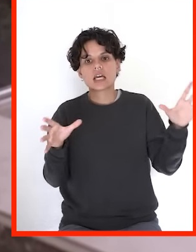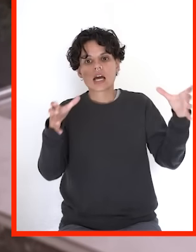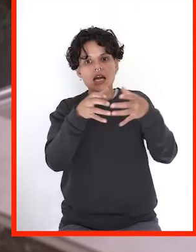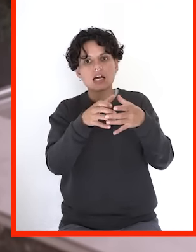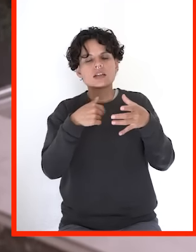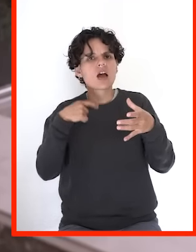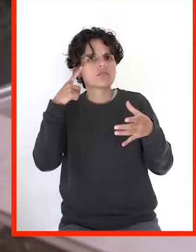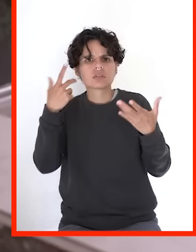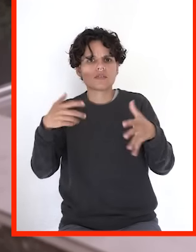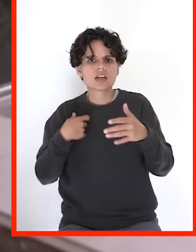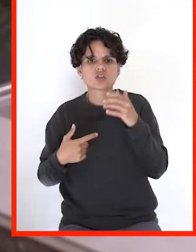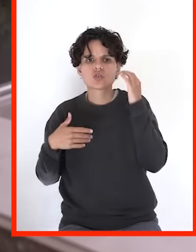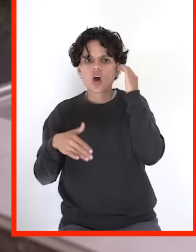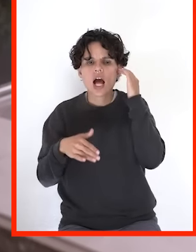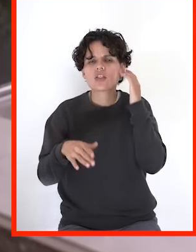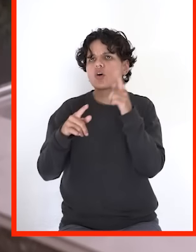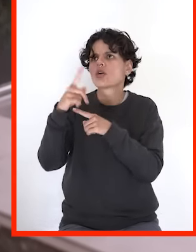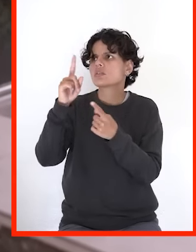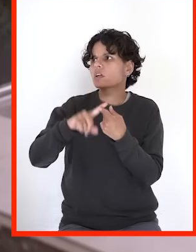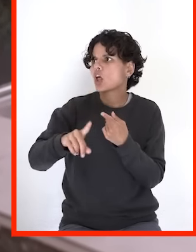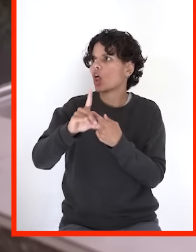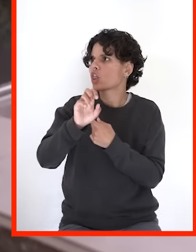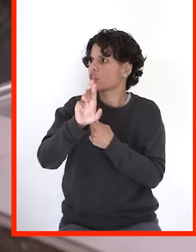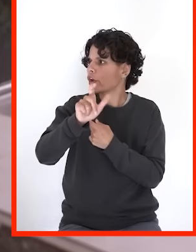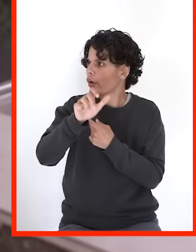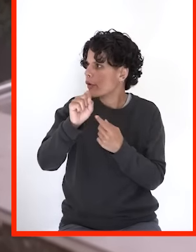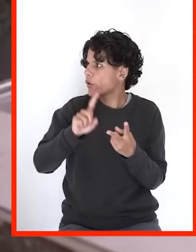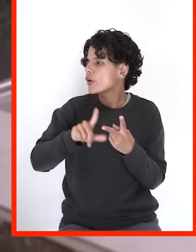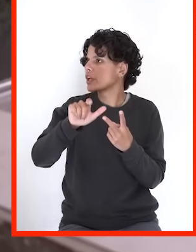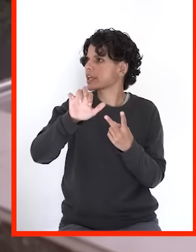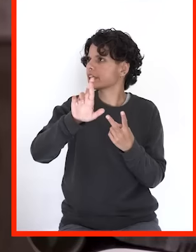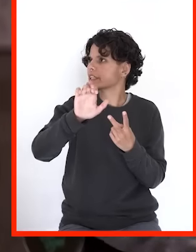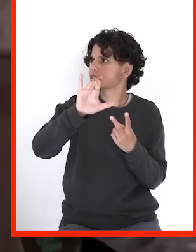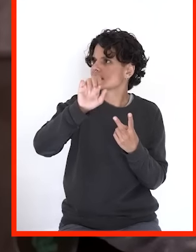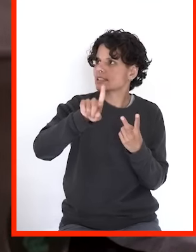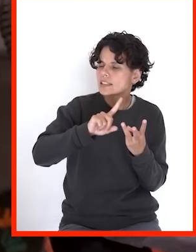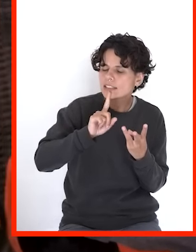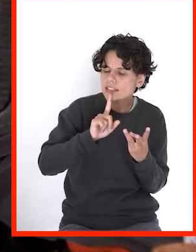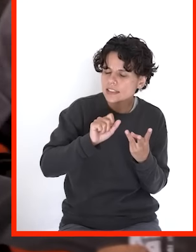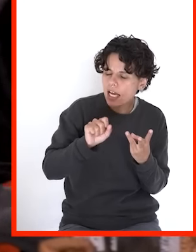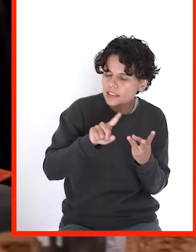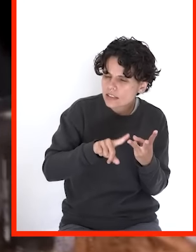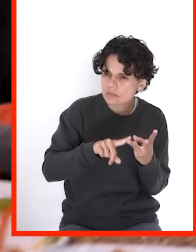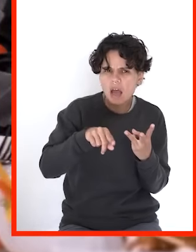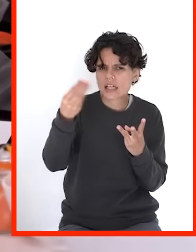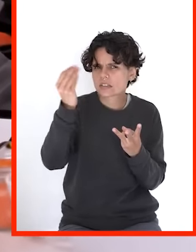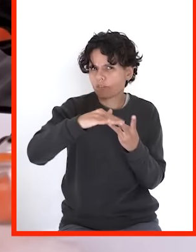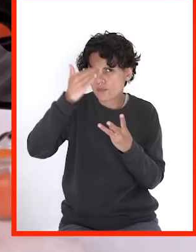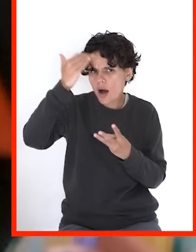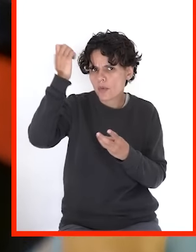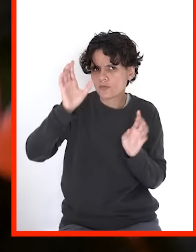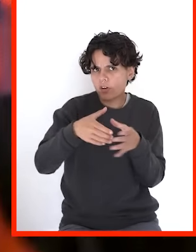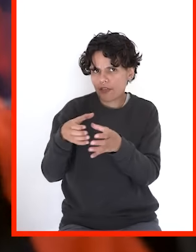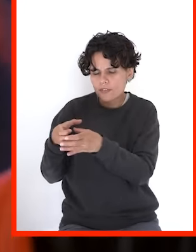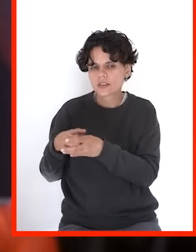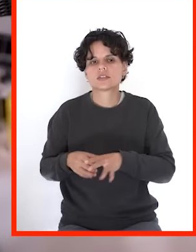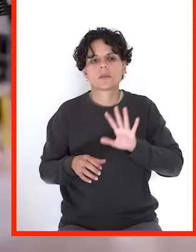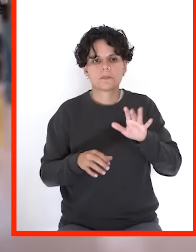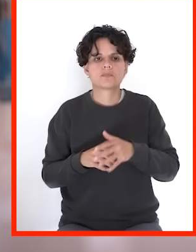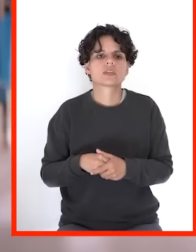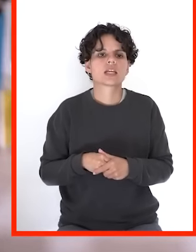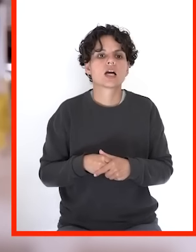Dro, con Mica Aberración. ¿Con quién más? Con Liricista. Ahí? Liricista. Acre, estoy notado. ¿Cuál es la historia que tenés tú? La historia no, que tengo no quiero yo... polemizar,